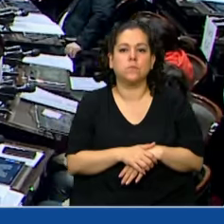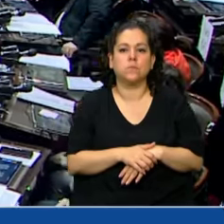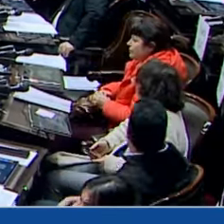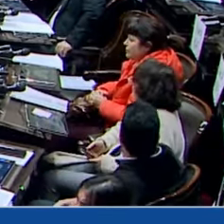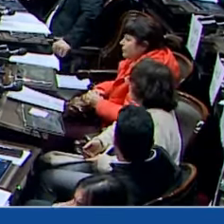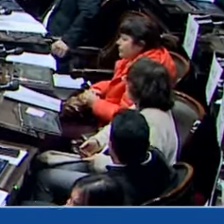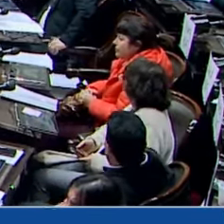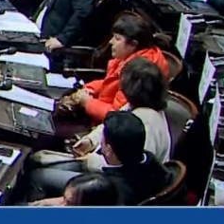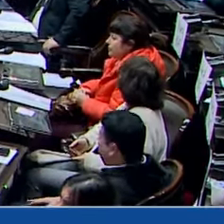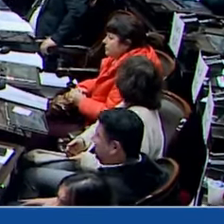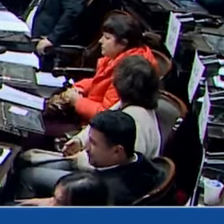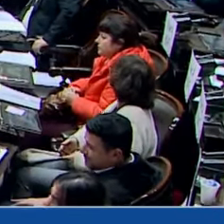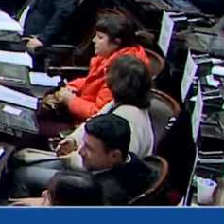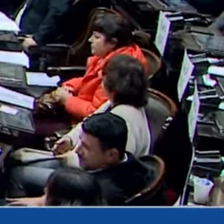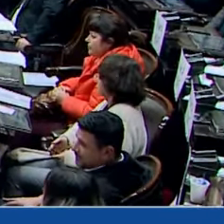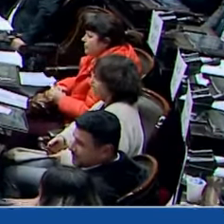presidenta